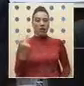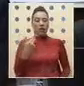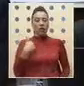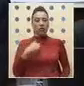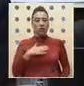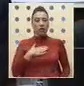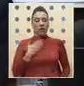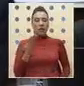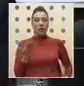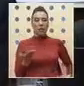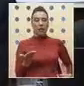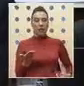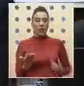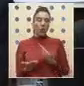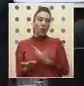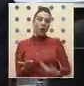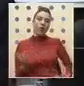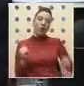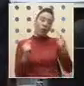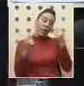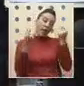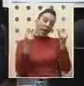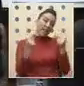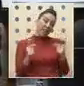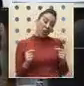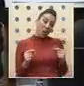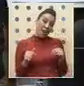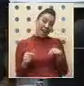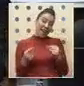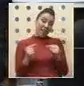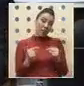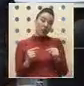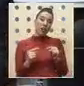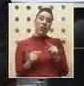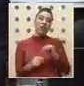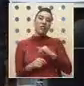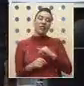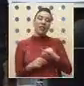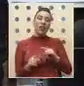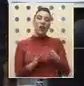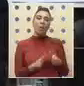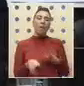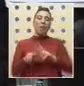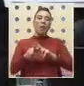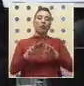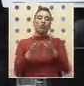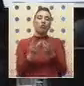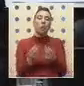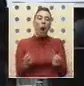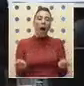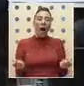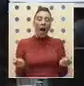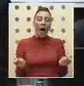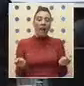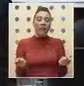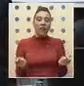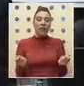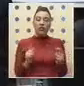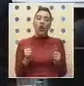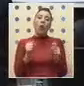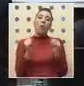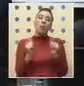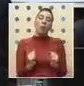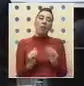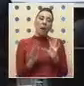Nosotros queremos pedirle al gobierno que pueda evaluar durante esta discusión, en vez de seguir con el camino de suavización en la línea anterior,